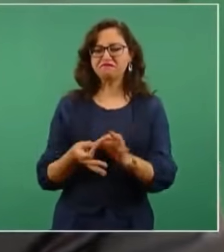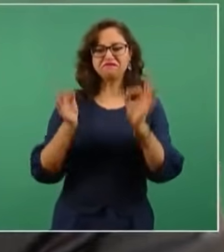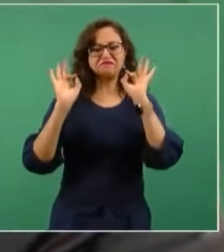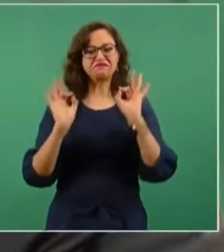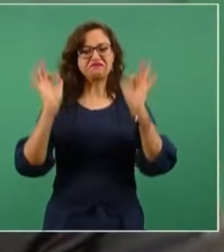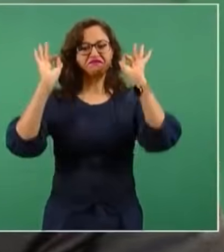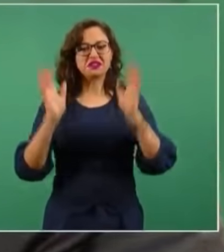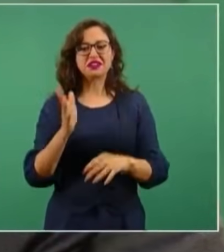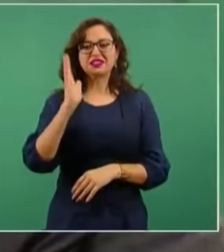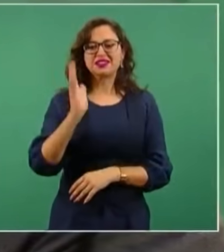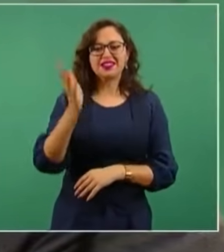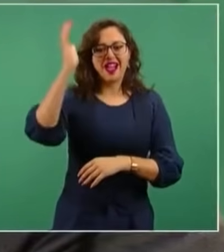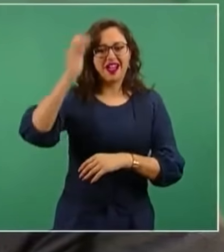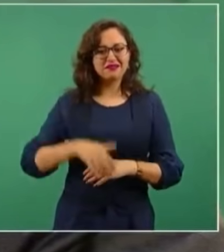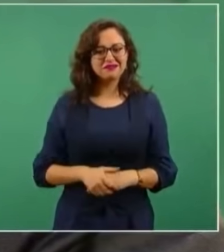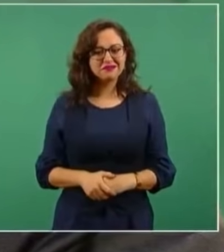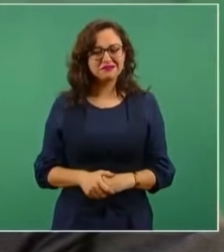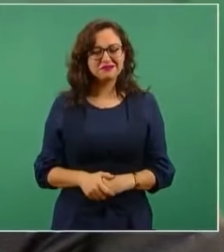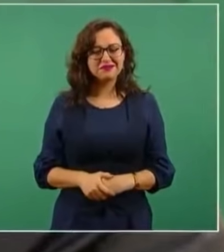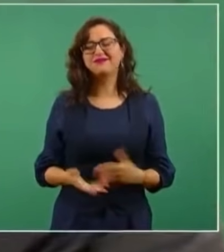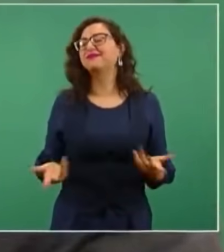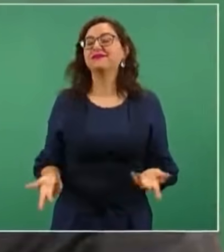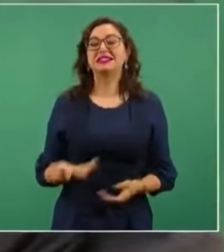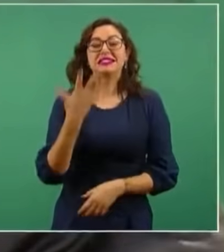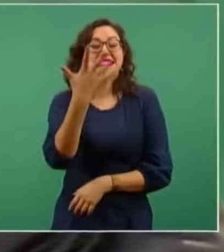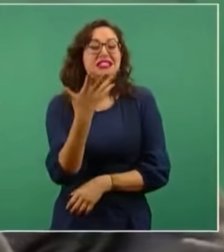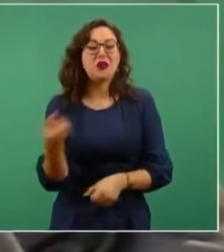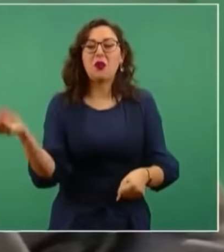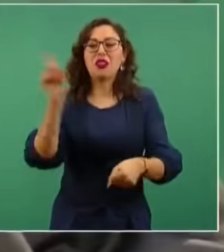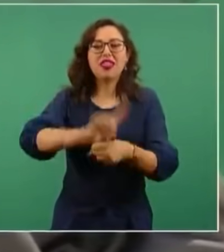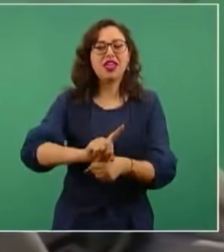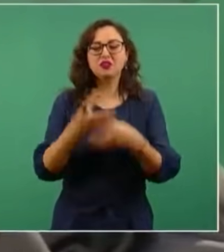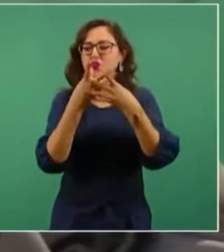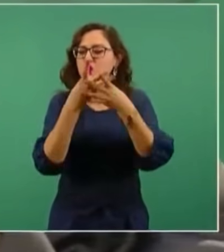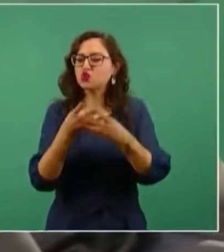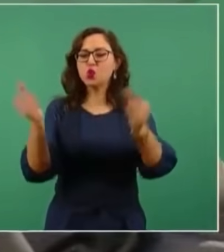electricistas, los técnicos, 5 días.